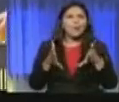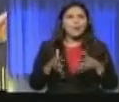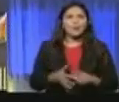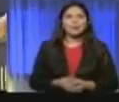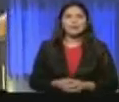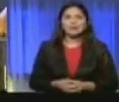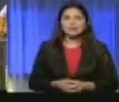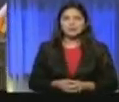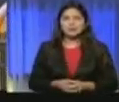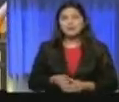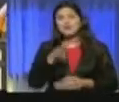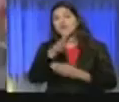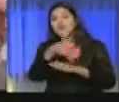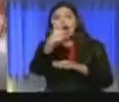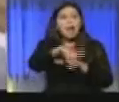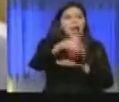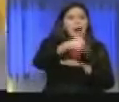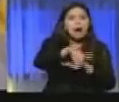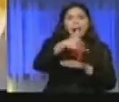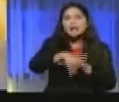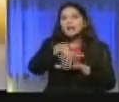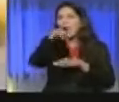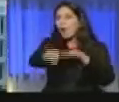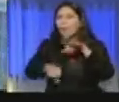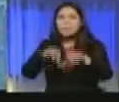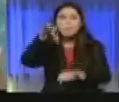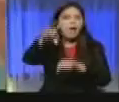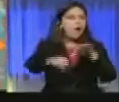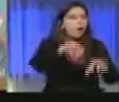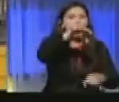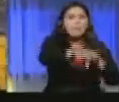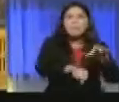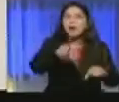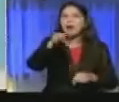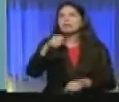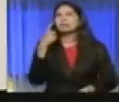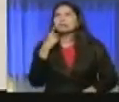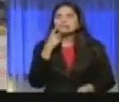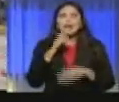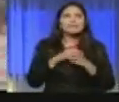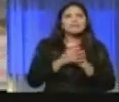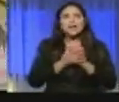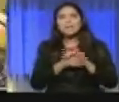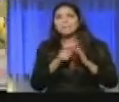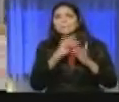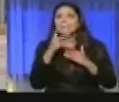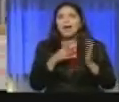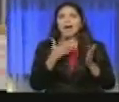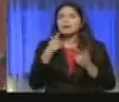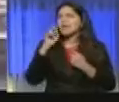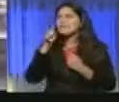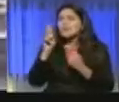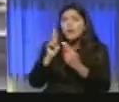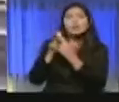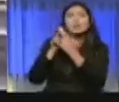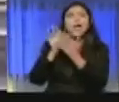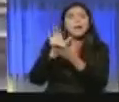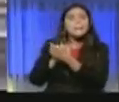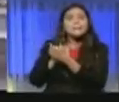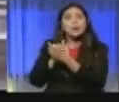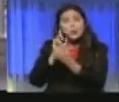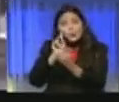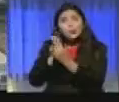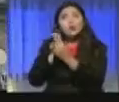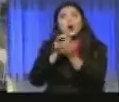Salí a la calle, salí a comprar y a hacer planes. Y las amistades me iba consiguiendo en el camino, la